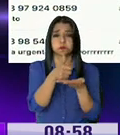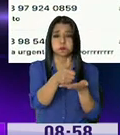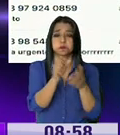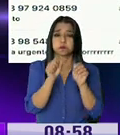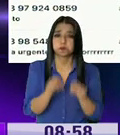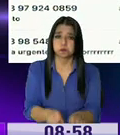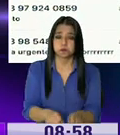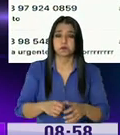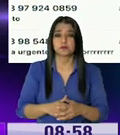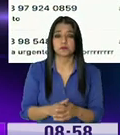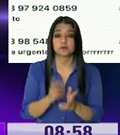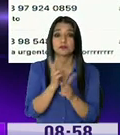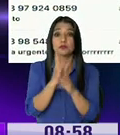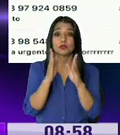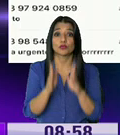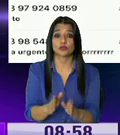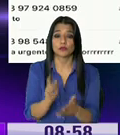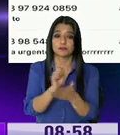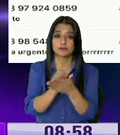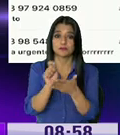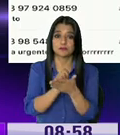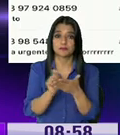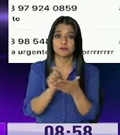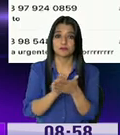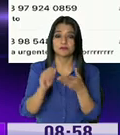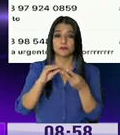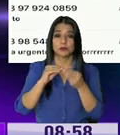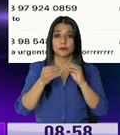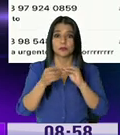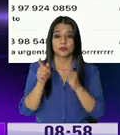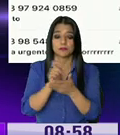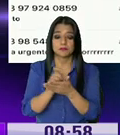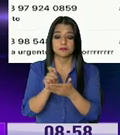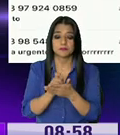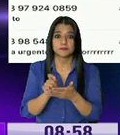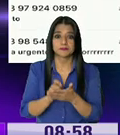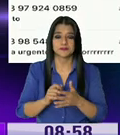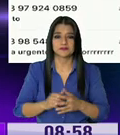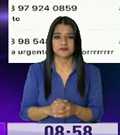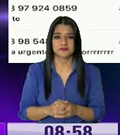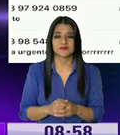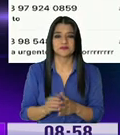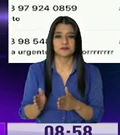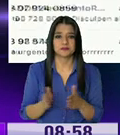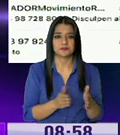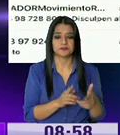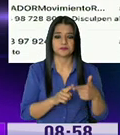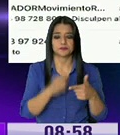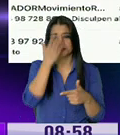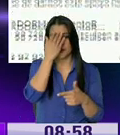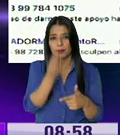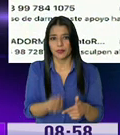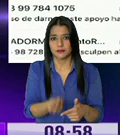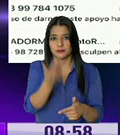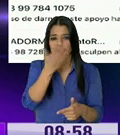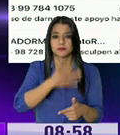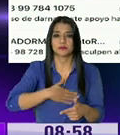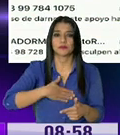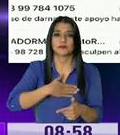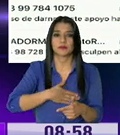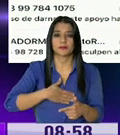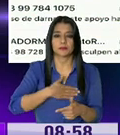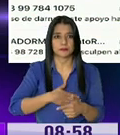Trabajo para producción del canal, ahora sí. Número, ir acogiendo los números. Números por acá. Buenos días, por favor, que me